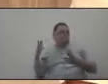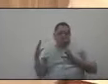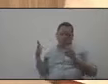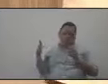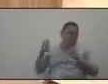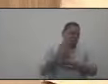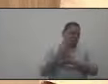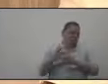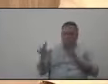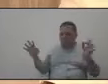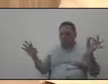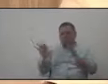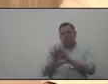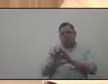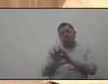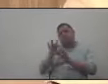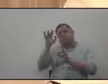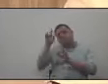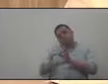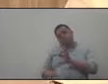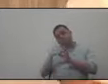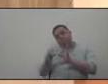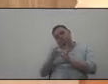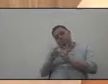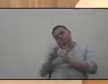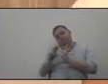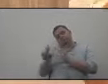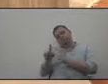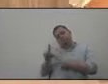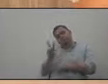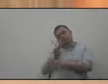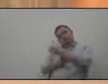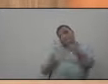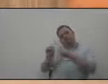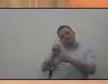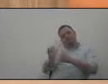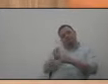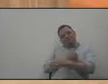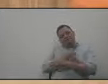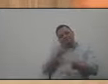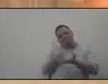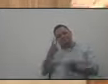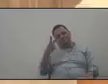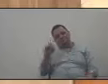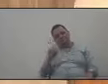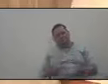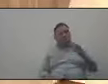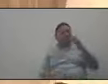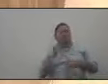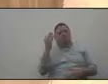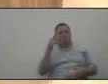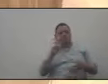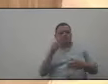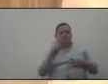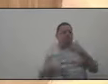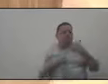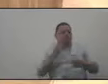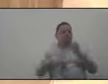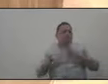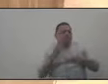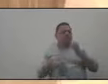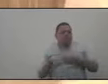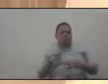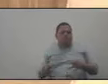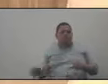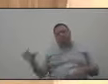iniciar enfatizando que no podemos olvidar dos años atrás, cuando empezó una nueva administración en el departamento de Casanare con